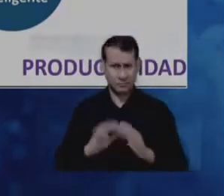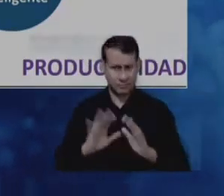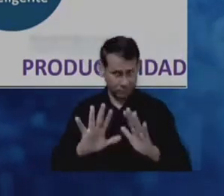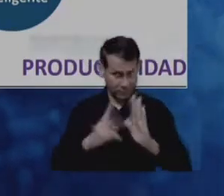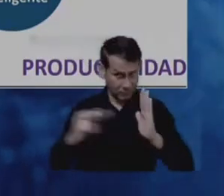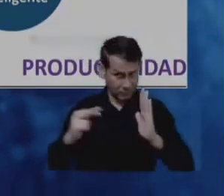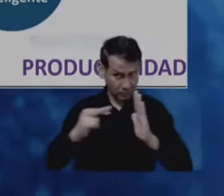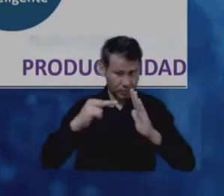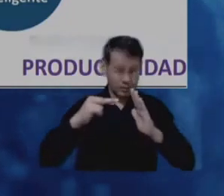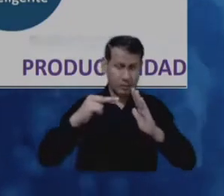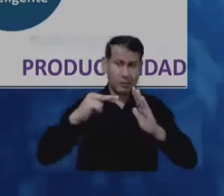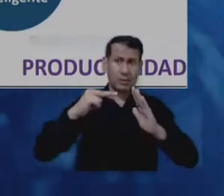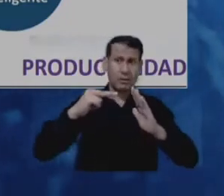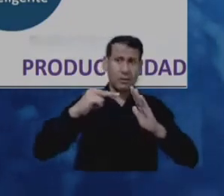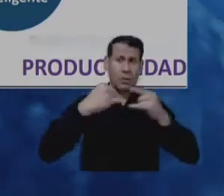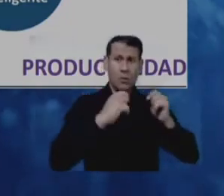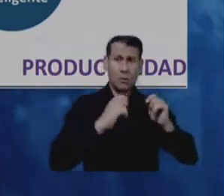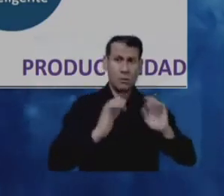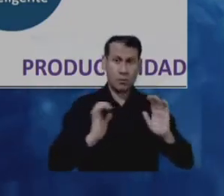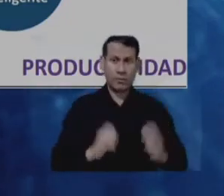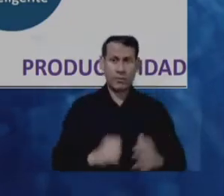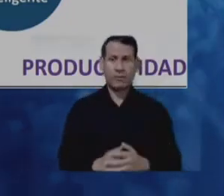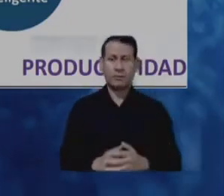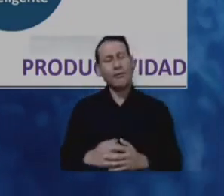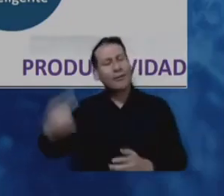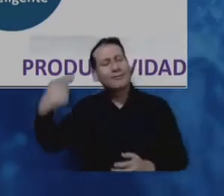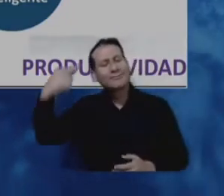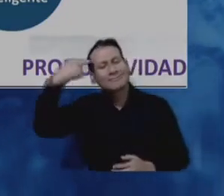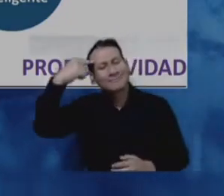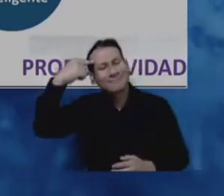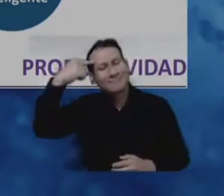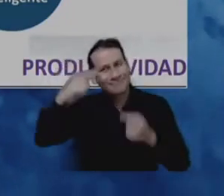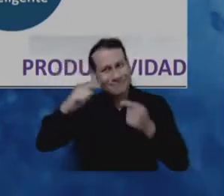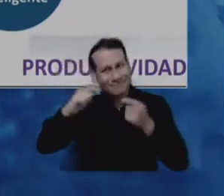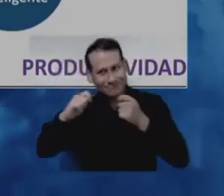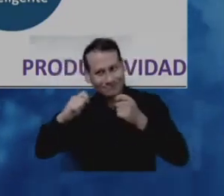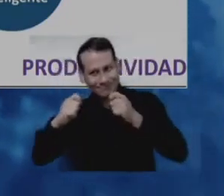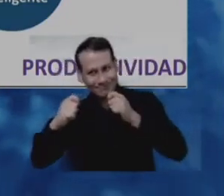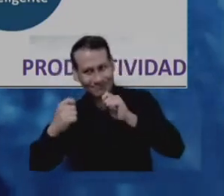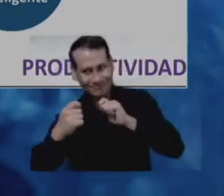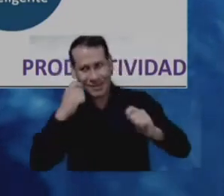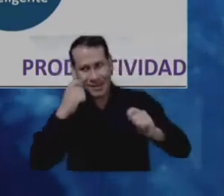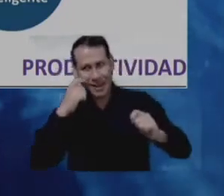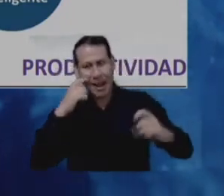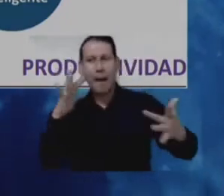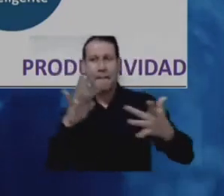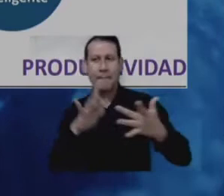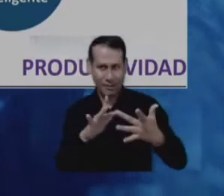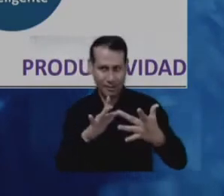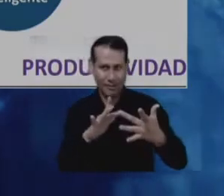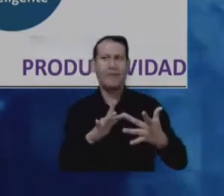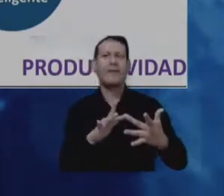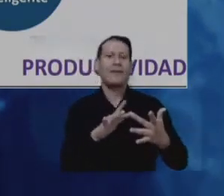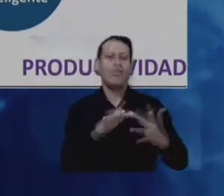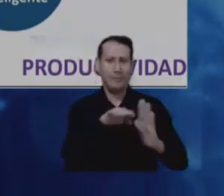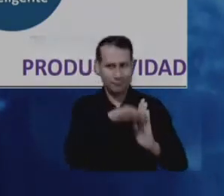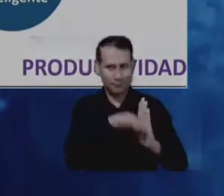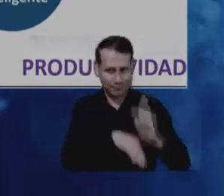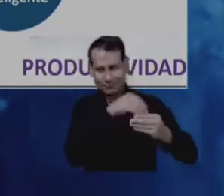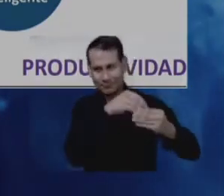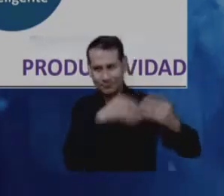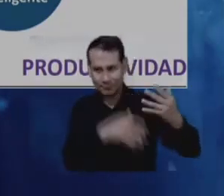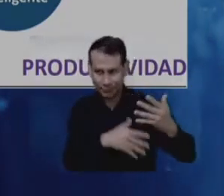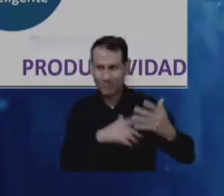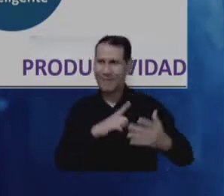lo que es en esencia, un cambio de mentalidad, y va con estos factores, con un tema de liderazgo, cultura, claramente optimización de procesos, de